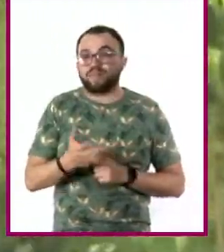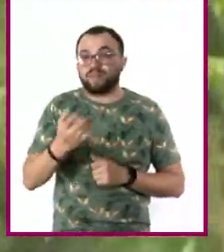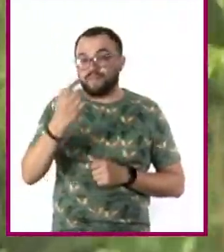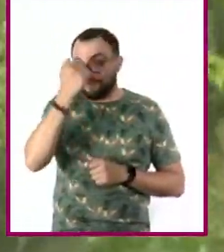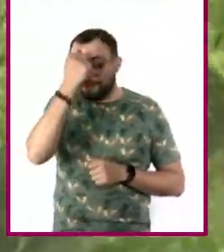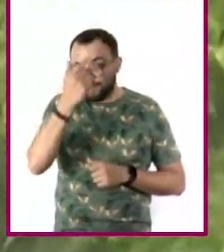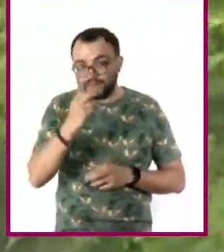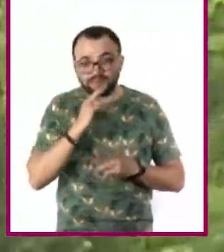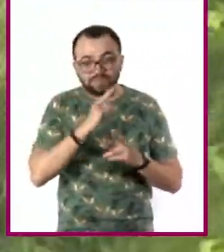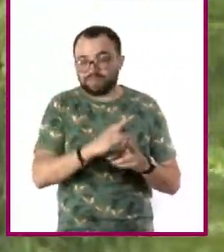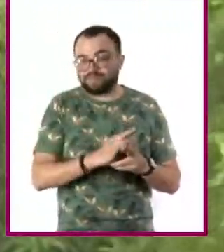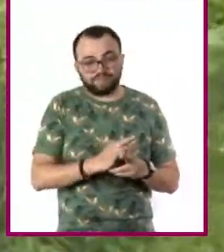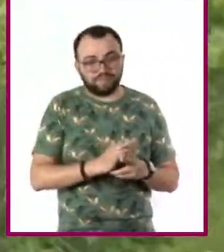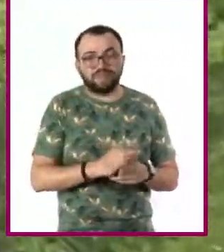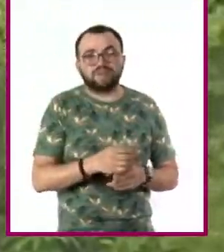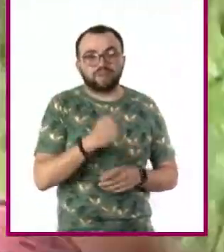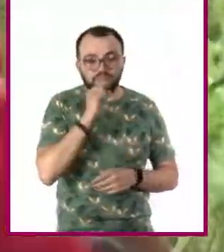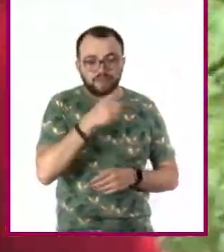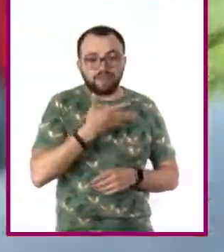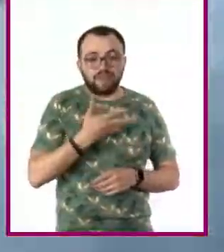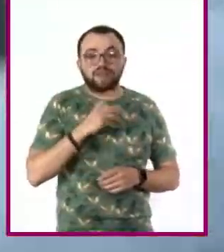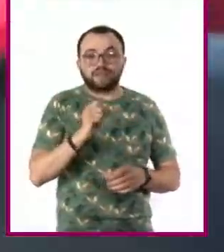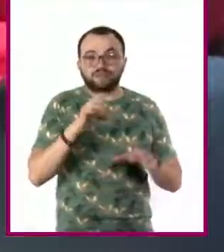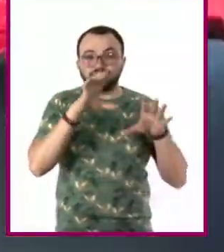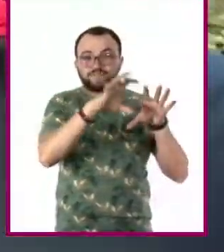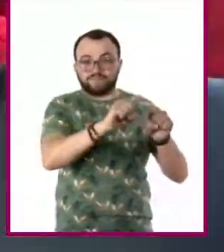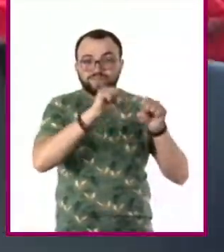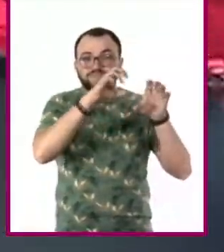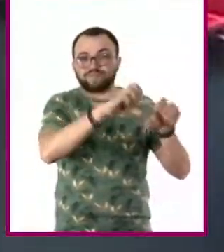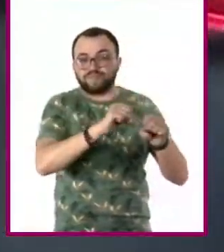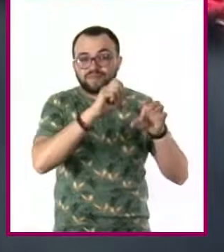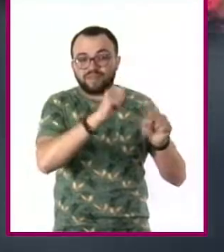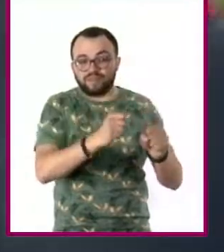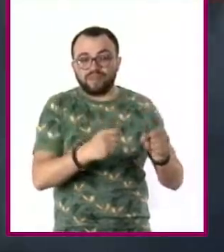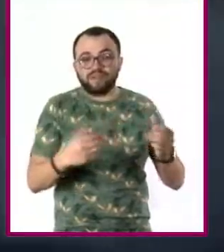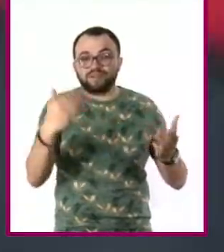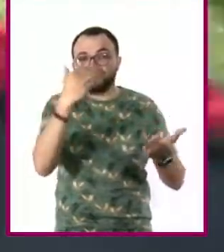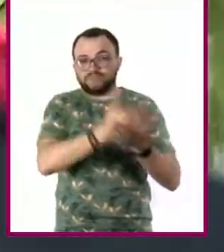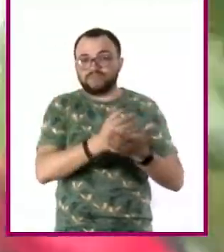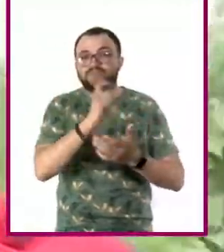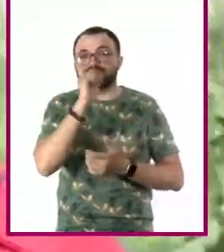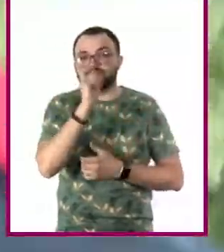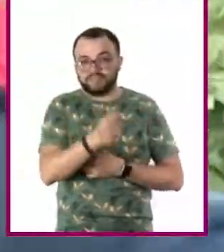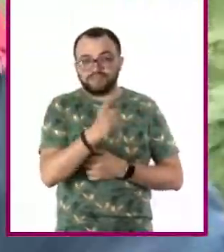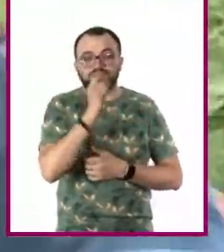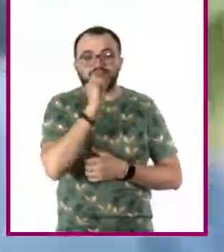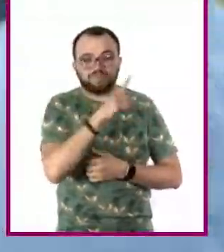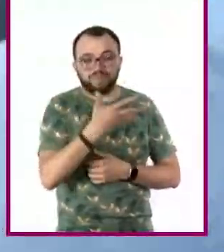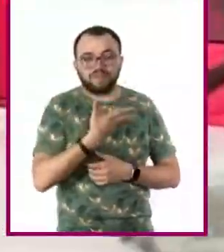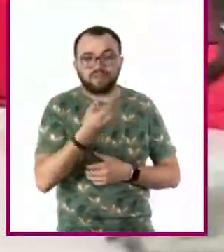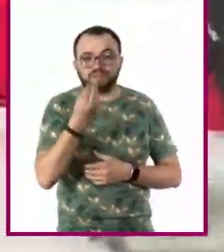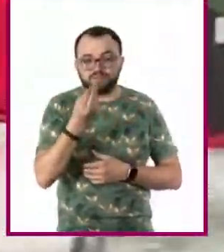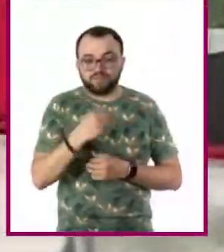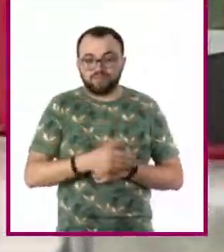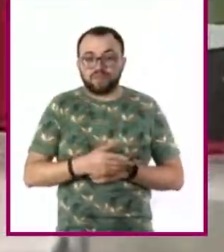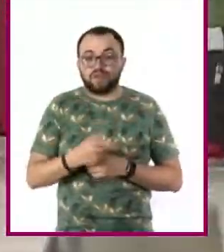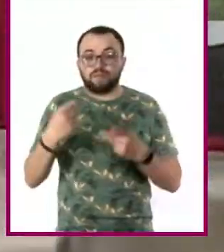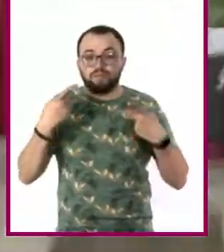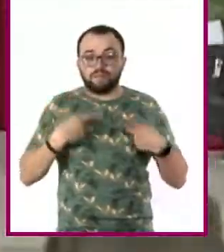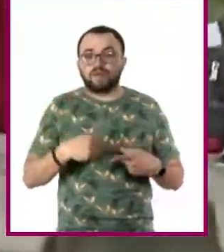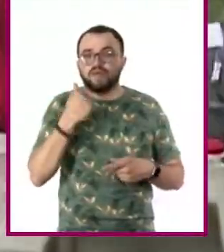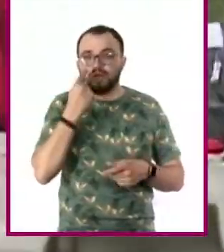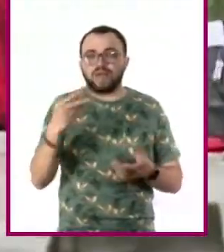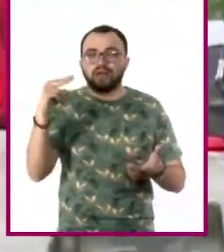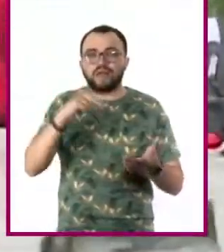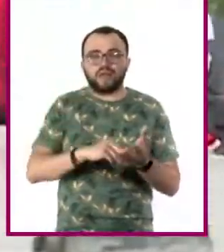particularidad: la detención migratoria alcanza un 40% de los que ingresan al país de manera irregular, aunque la persona solicite asilo en